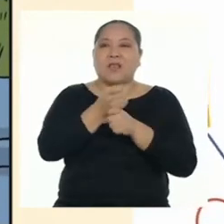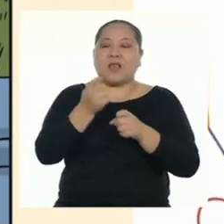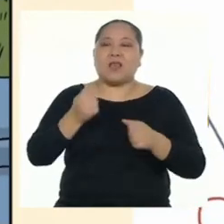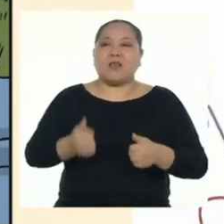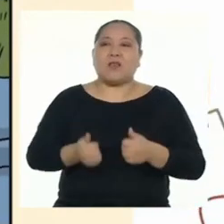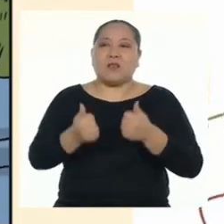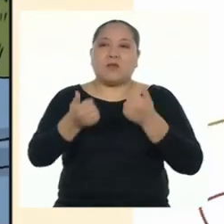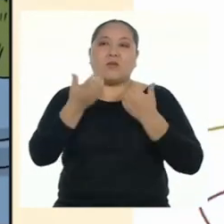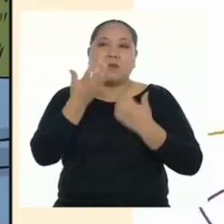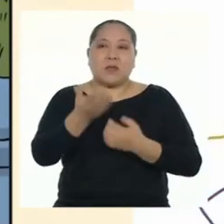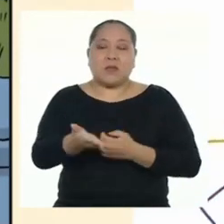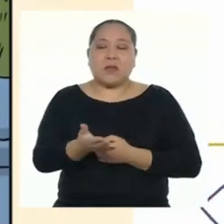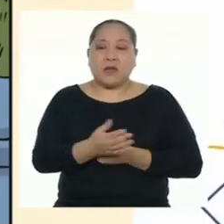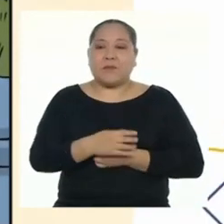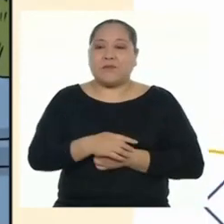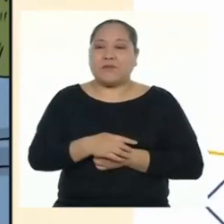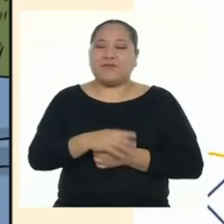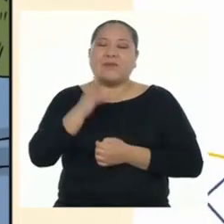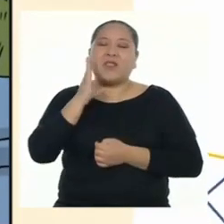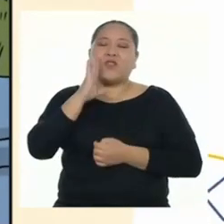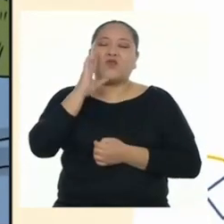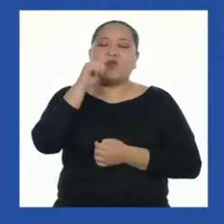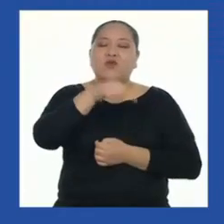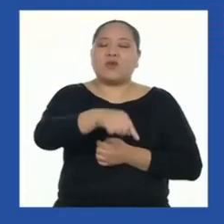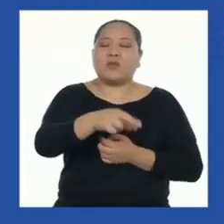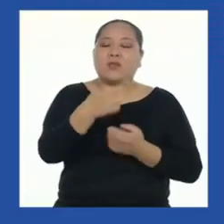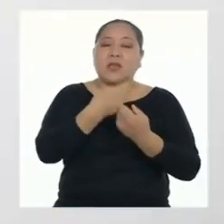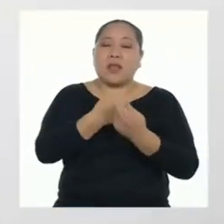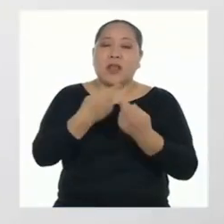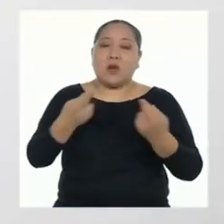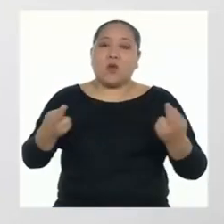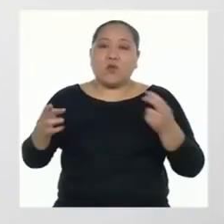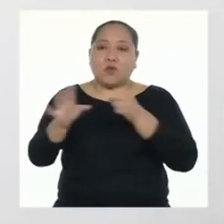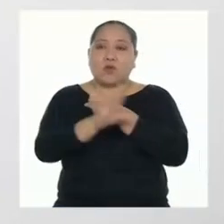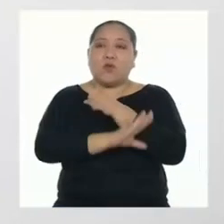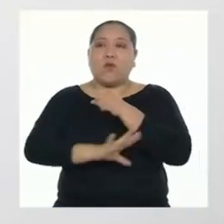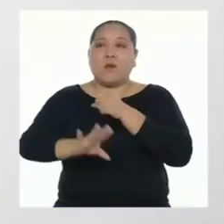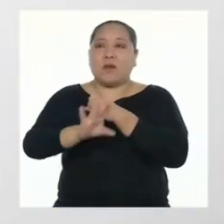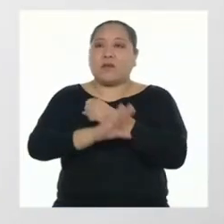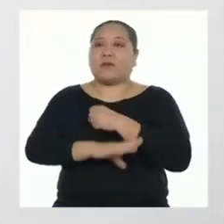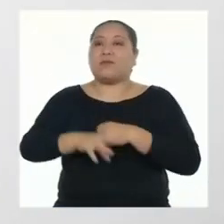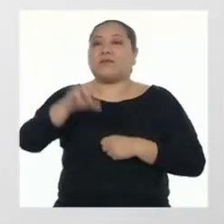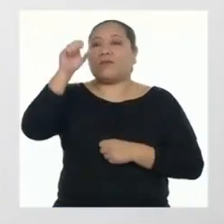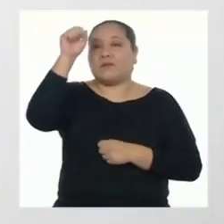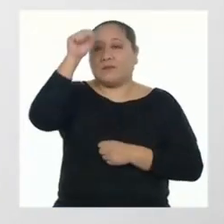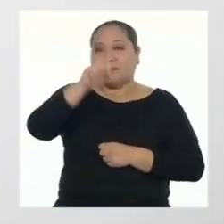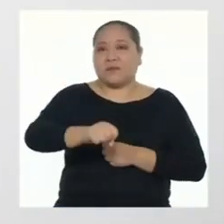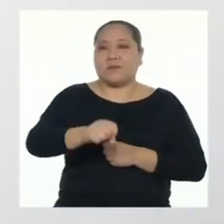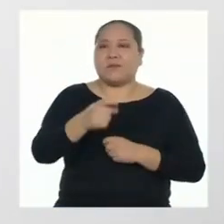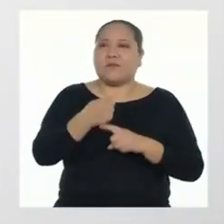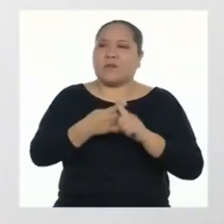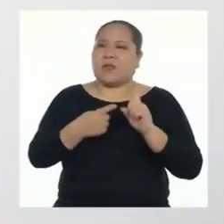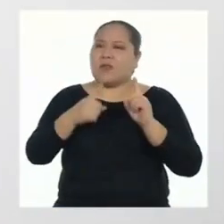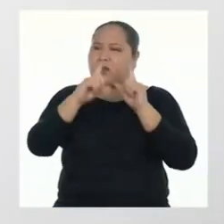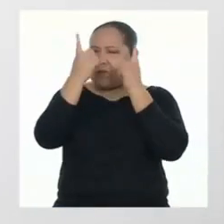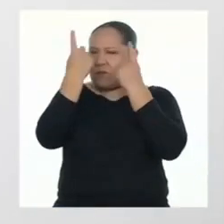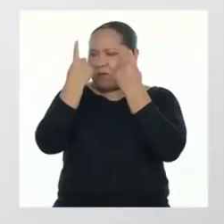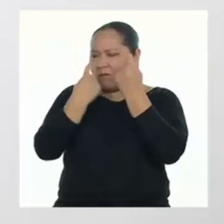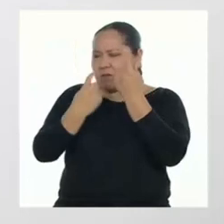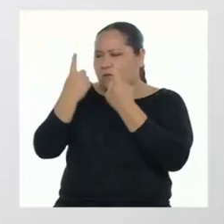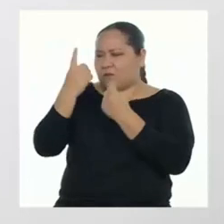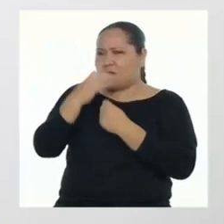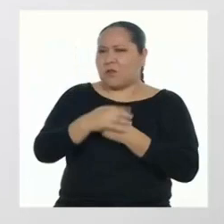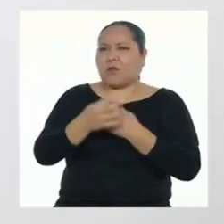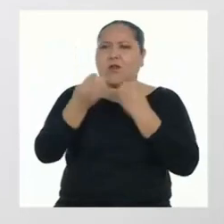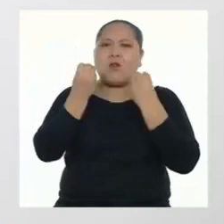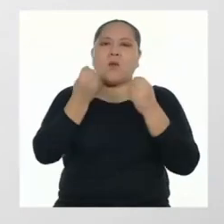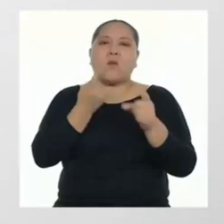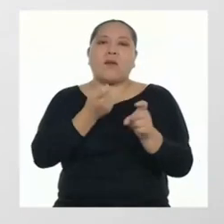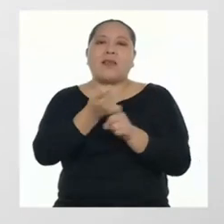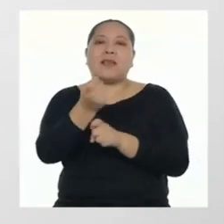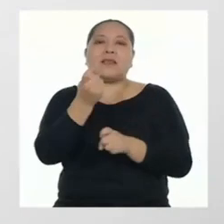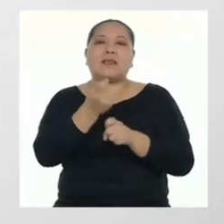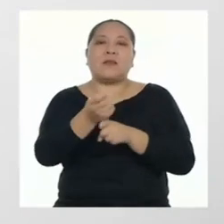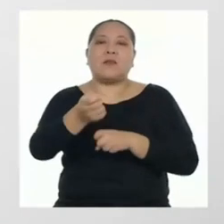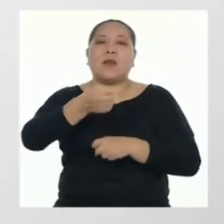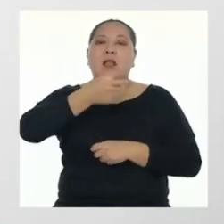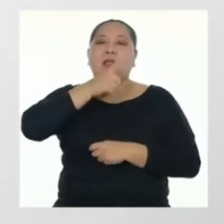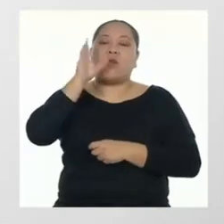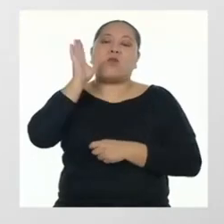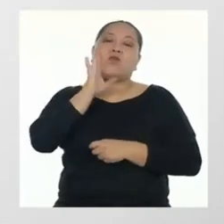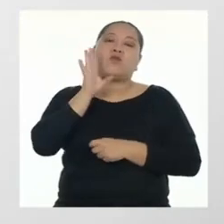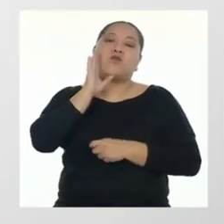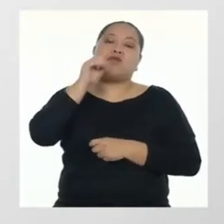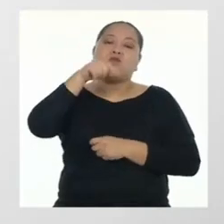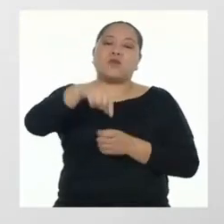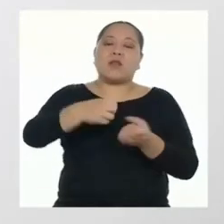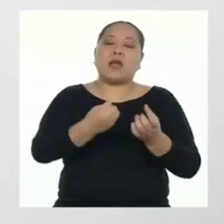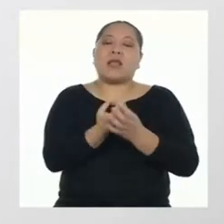que contaminan su recurso básico. Así es, pero preguntémonos, ¿cómo afecta el agua contaminada